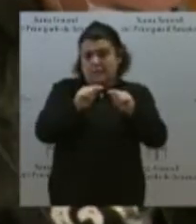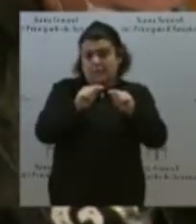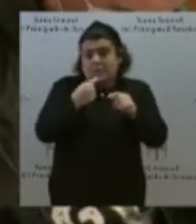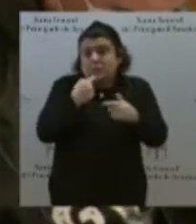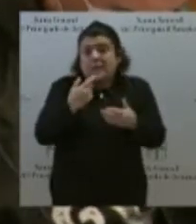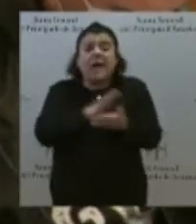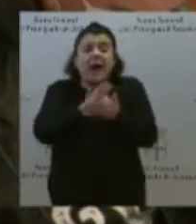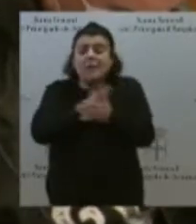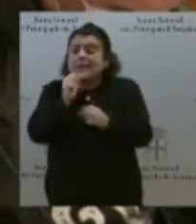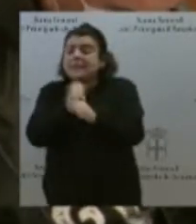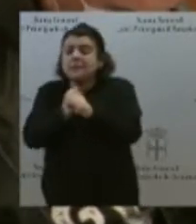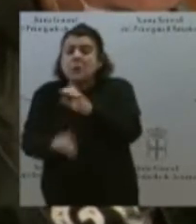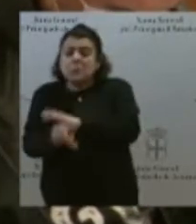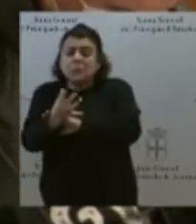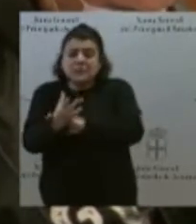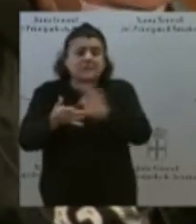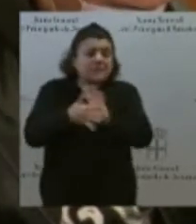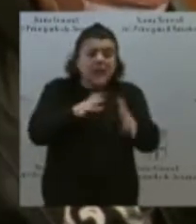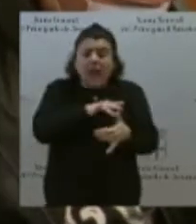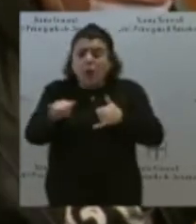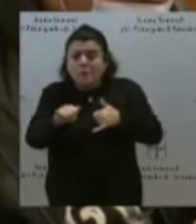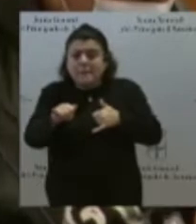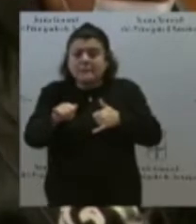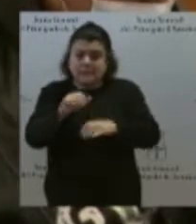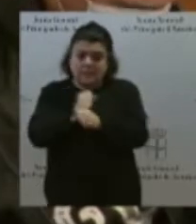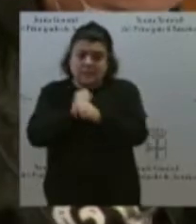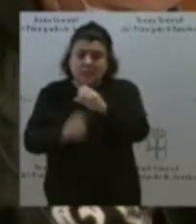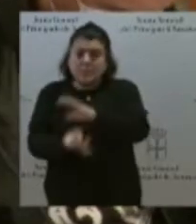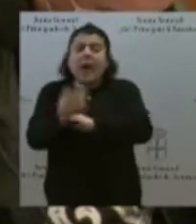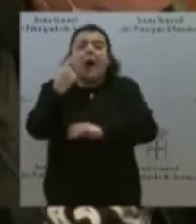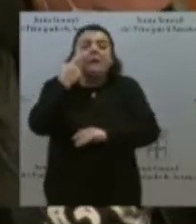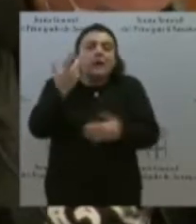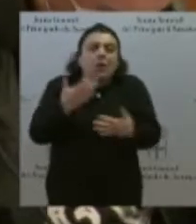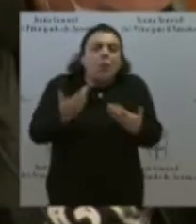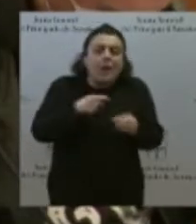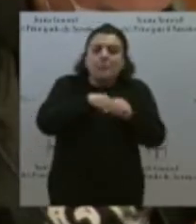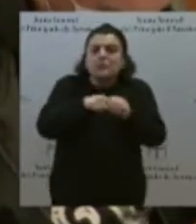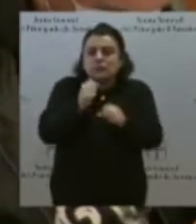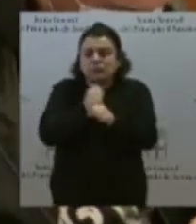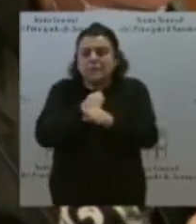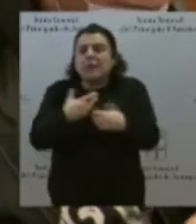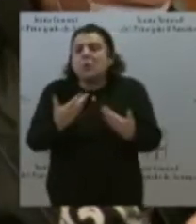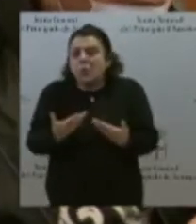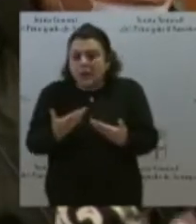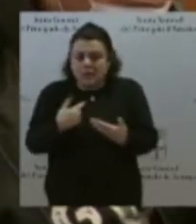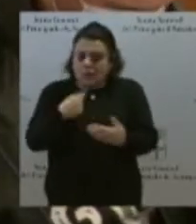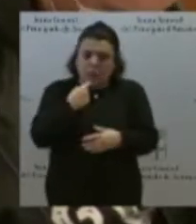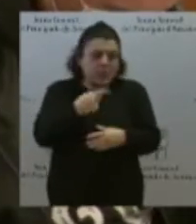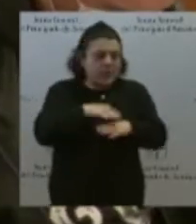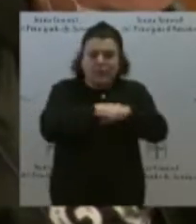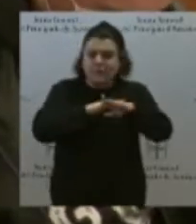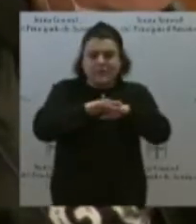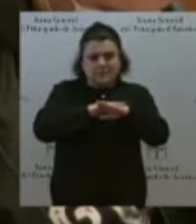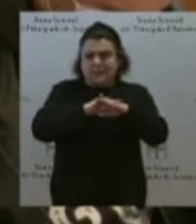creación de esos puestos de trabajo, que habría que ver qué puestos de trabajo son? Ya le digo yo que fundamentalmente puestos de trabajo mal pagados y probablemente